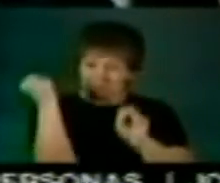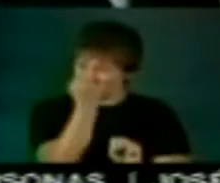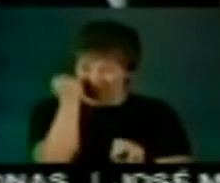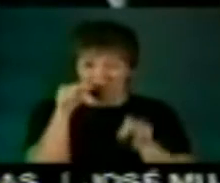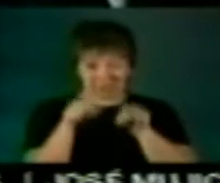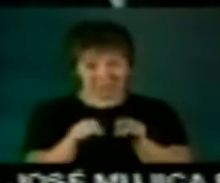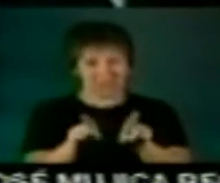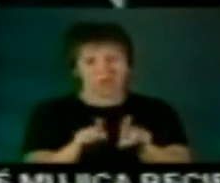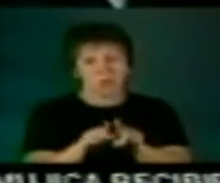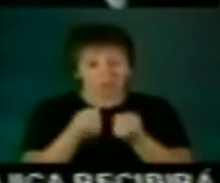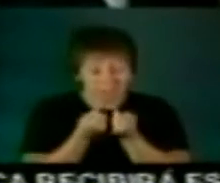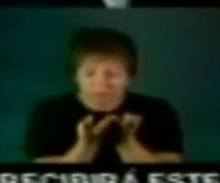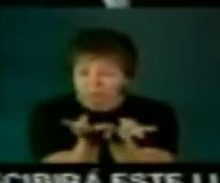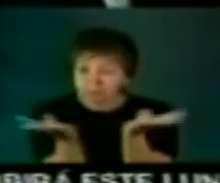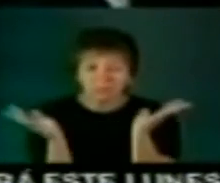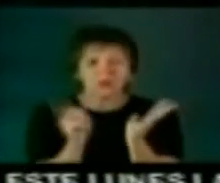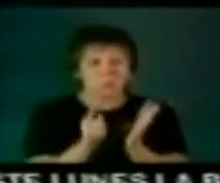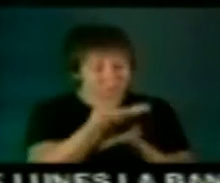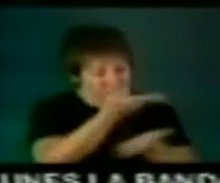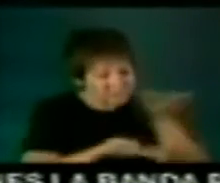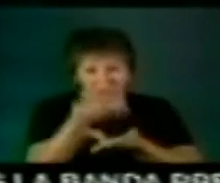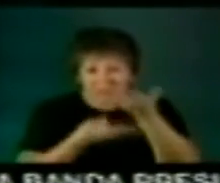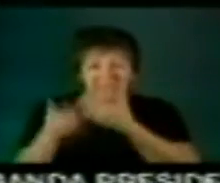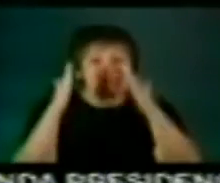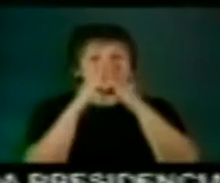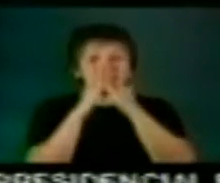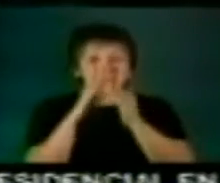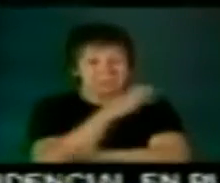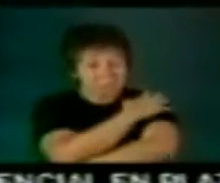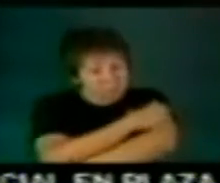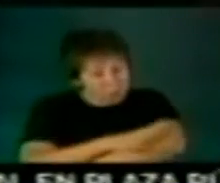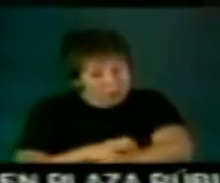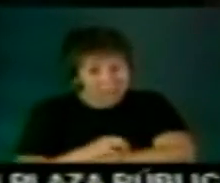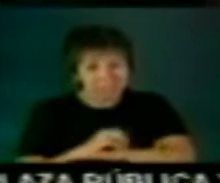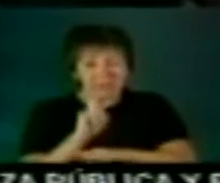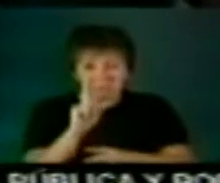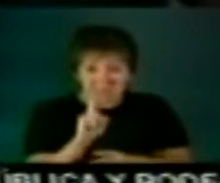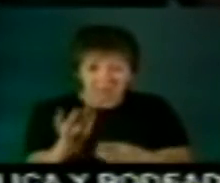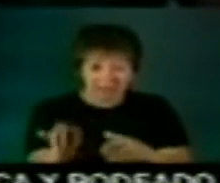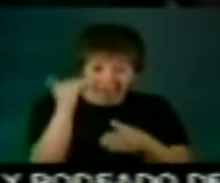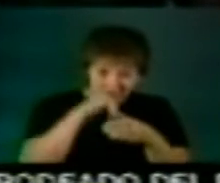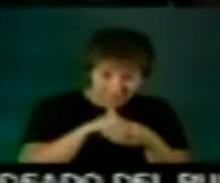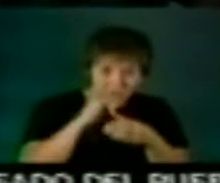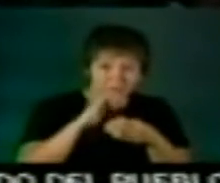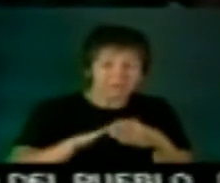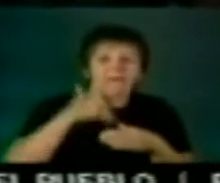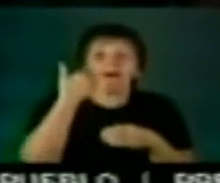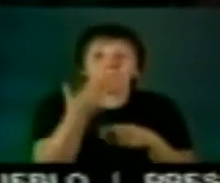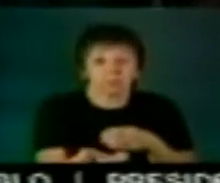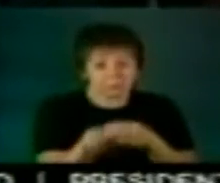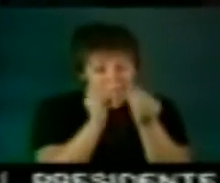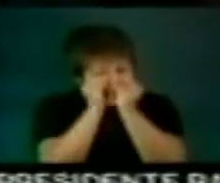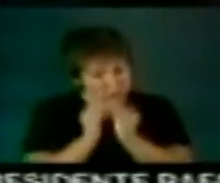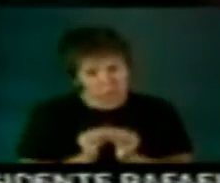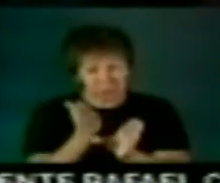desplegaremos un abanico de iniciativas solidarias con la vivienda carenciada dentro y fuera de los recursos